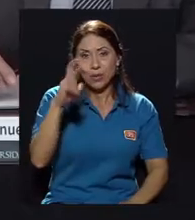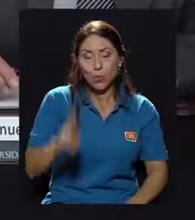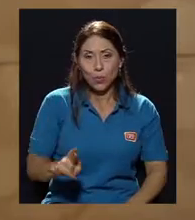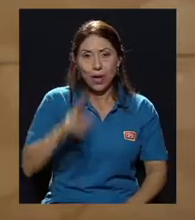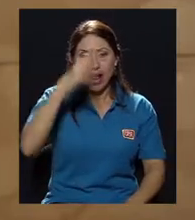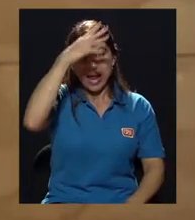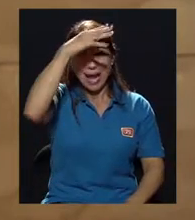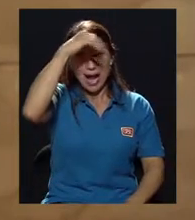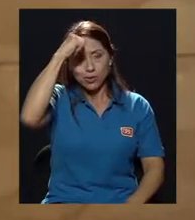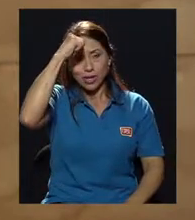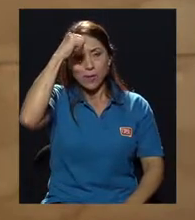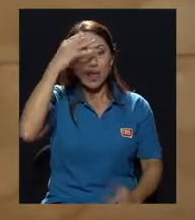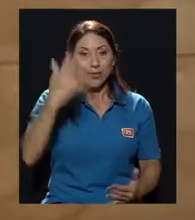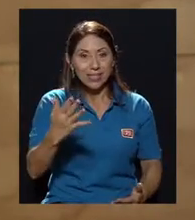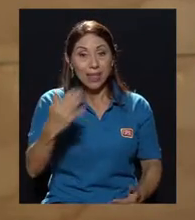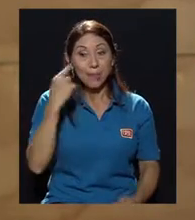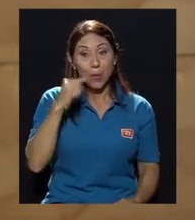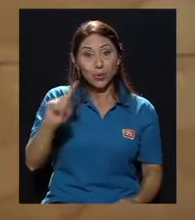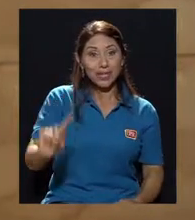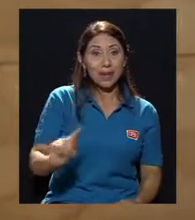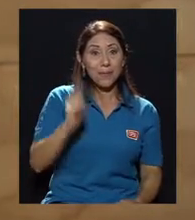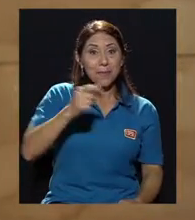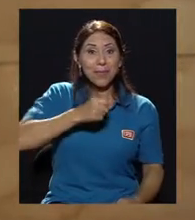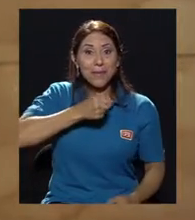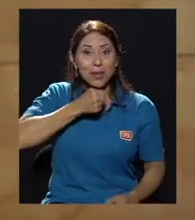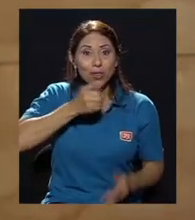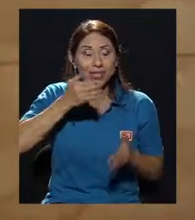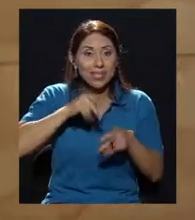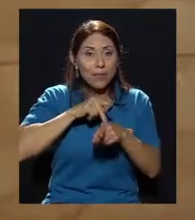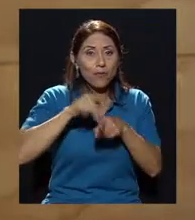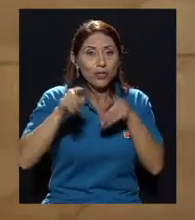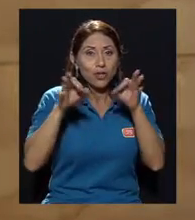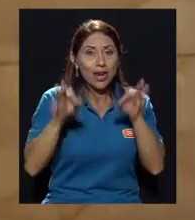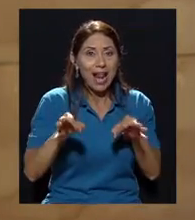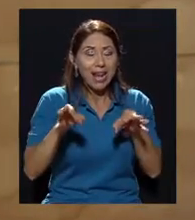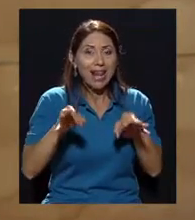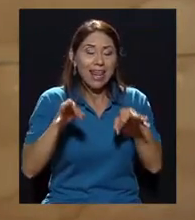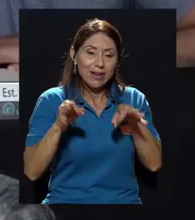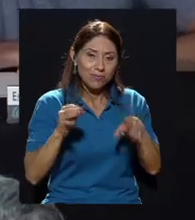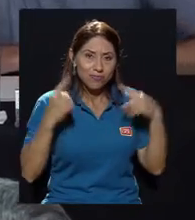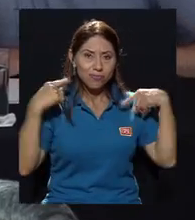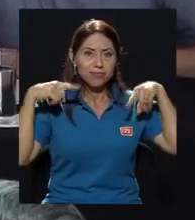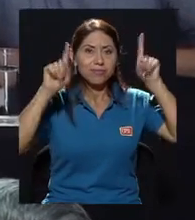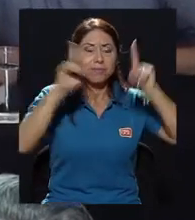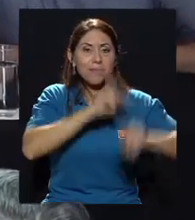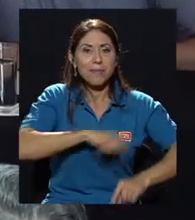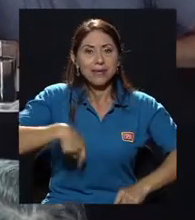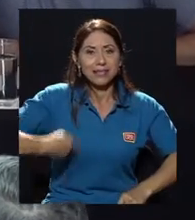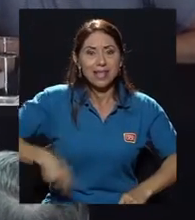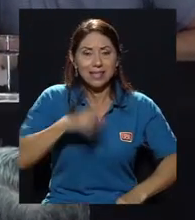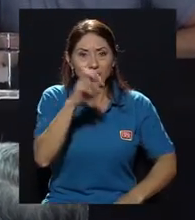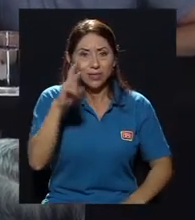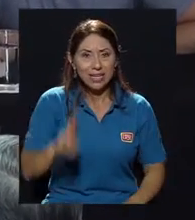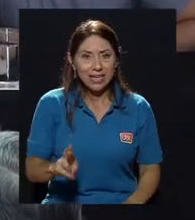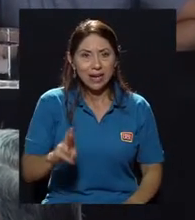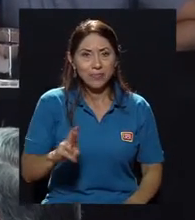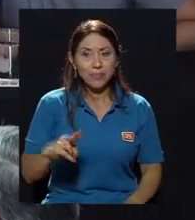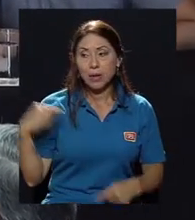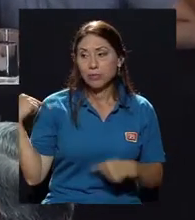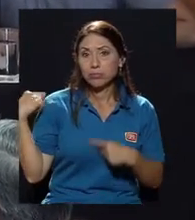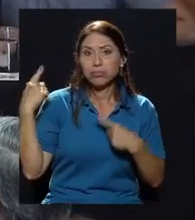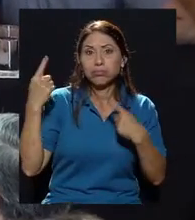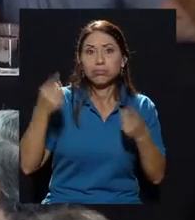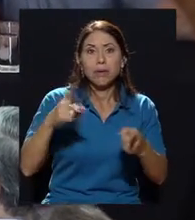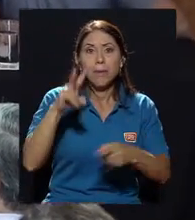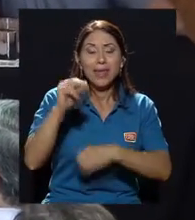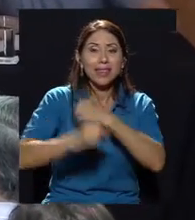de la República, Carlos Alvarado Quesada, por ser el primer periodista profesional en ocupar la presidencia del país. Tras